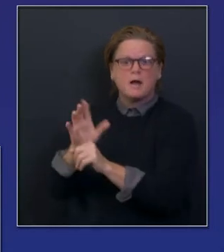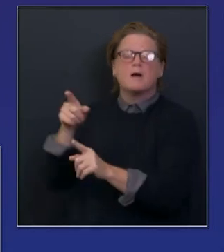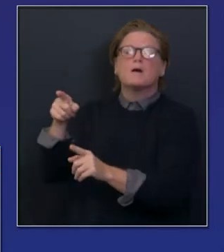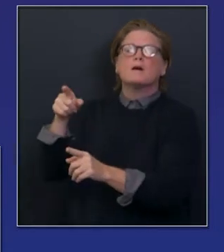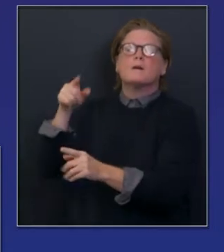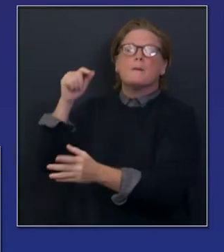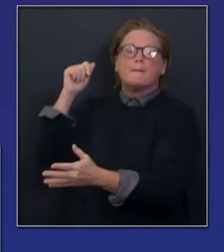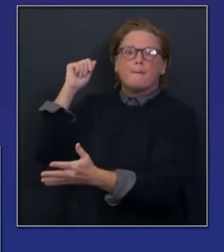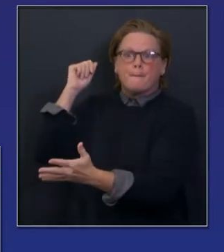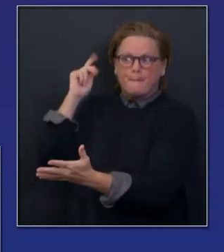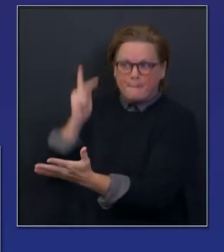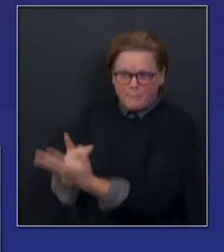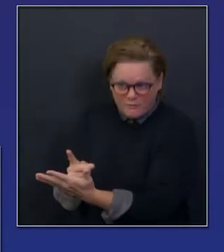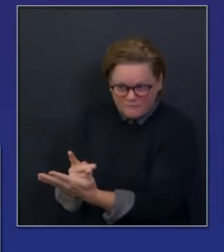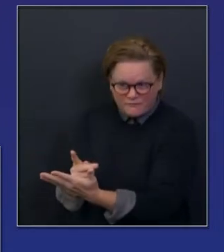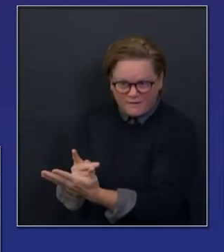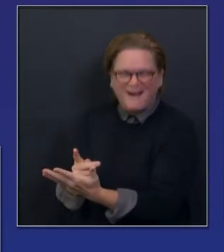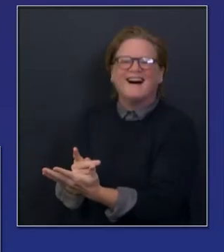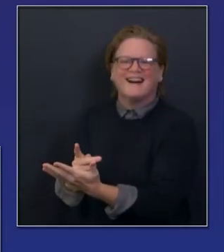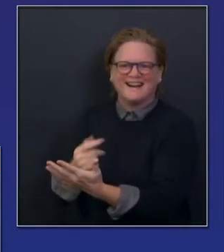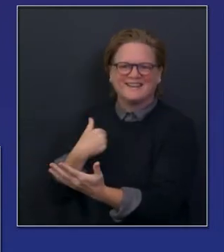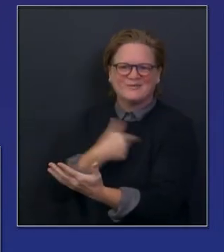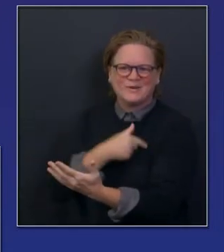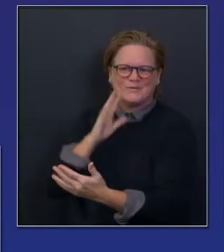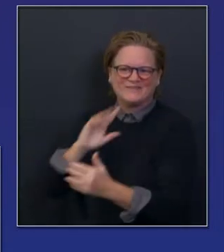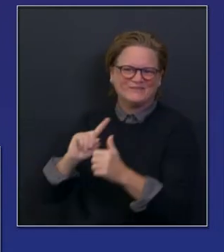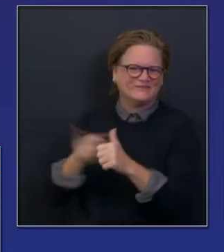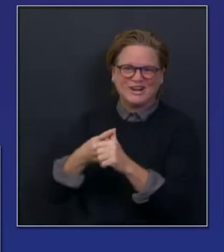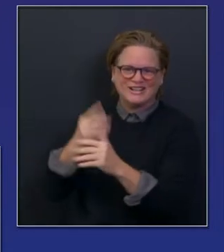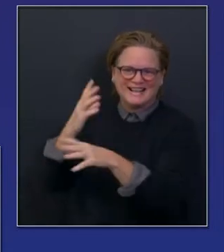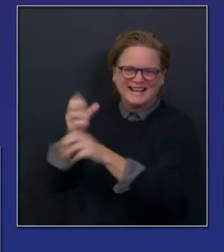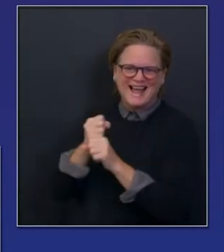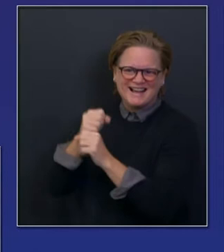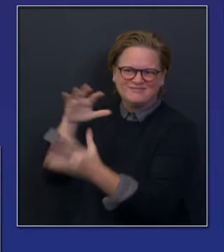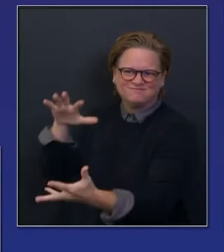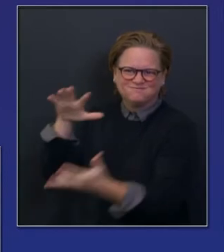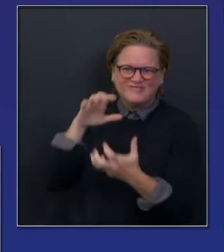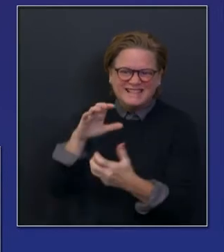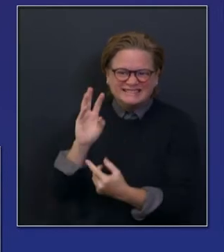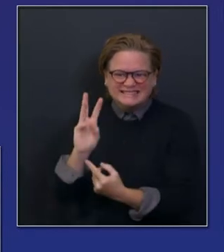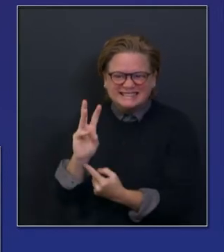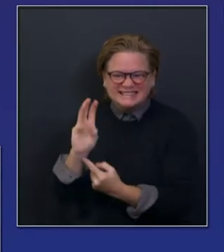parte de ellos, como parte de su primera tanda de vacunas,